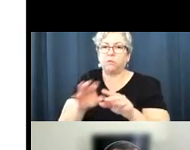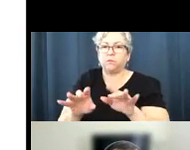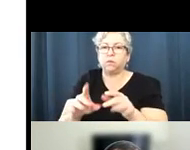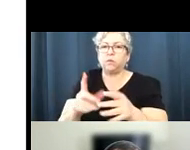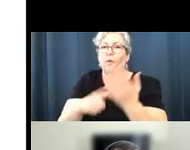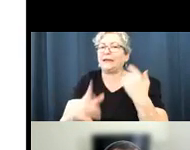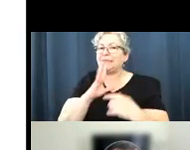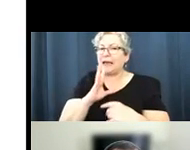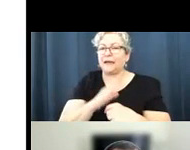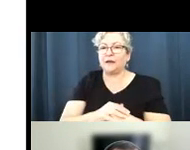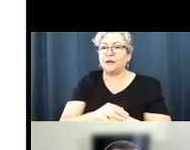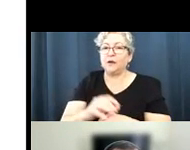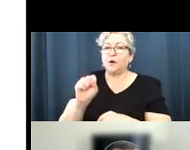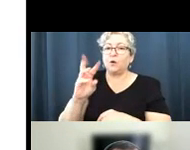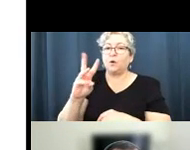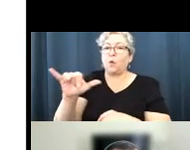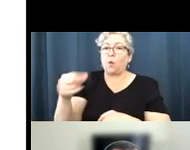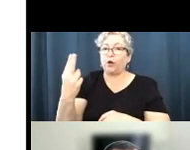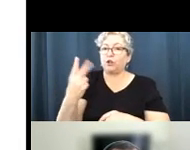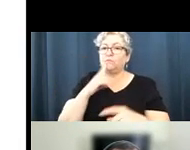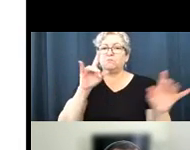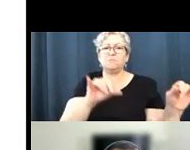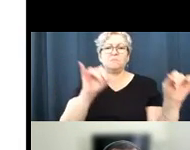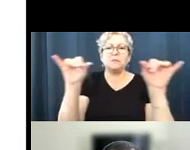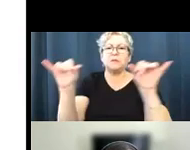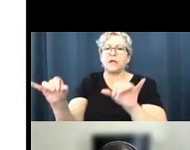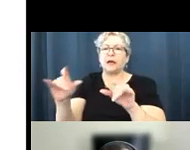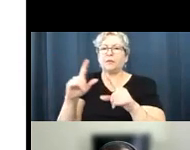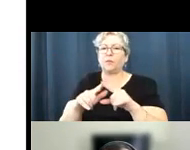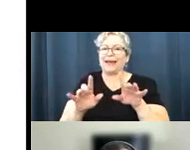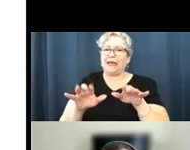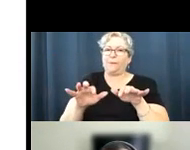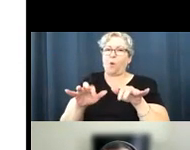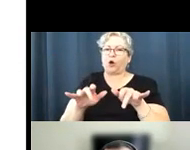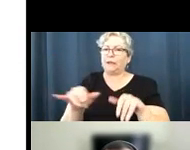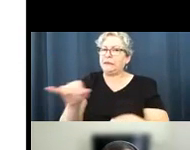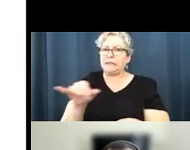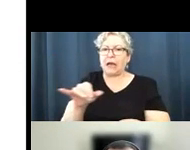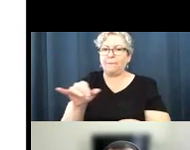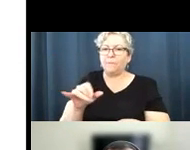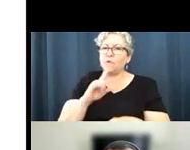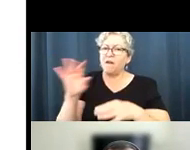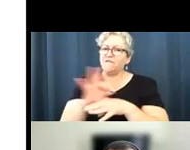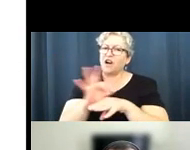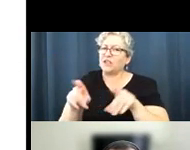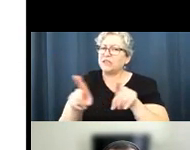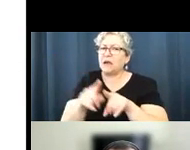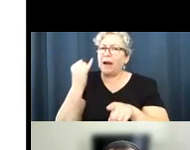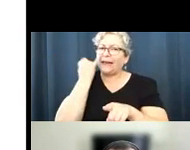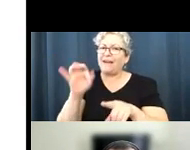usar la pantalla. Los switches son cosas muy parecidas